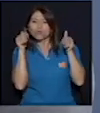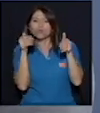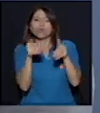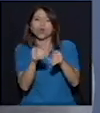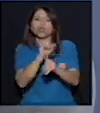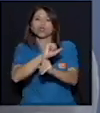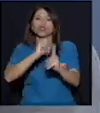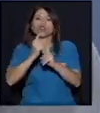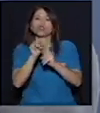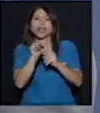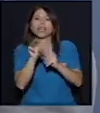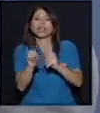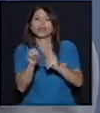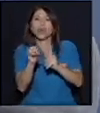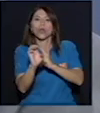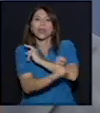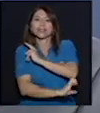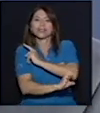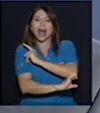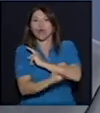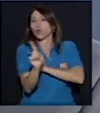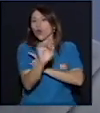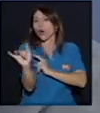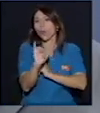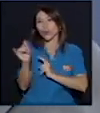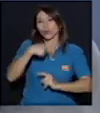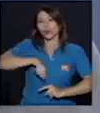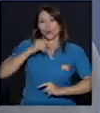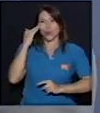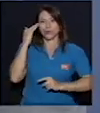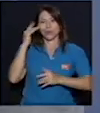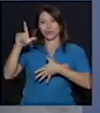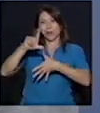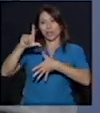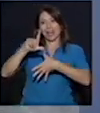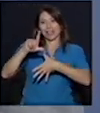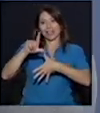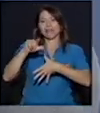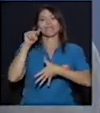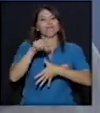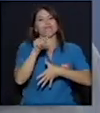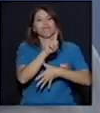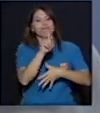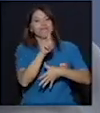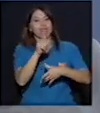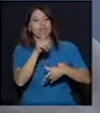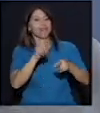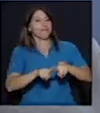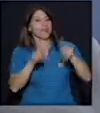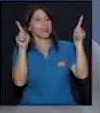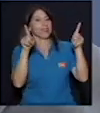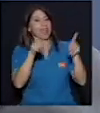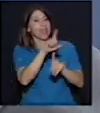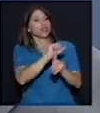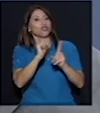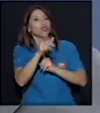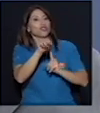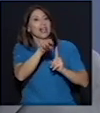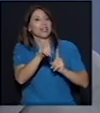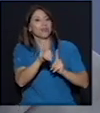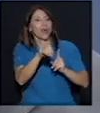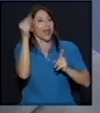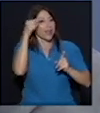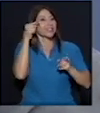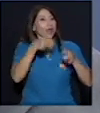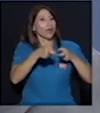Estado, llamémoslo de alguna manera. No es el socialismo como lo conocemos en América Latina, sino un socialismo en el que el Estado controla, pero obviamente la empresa